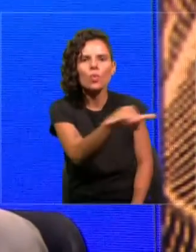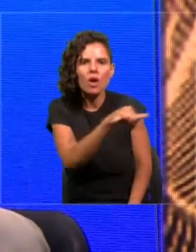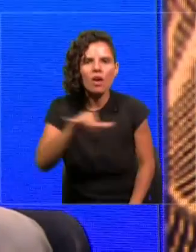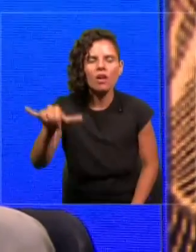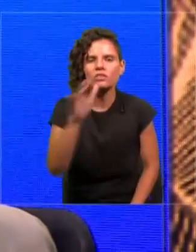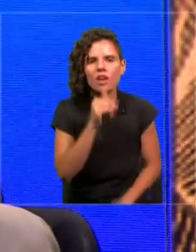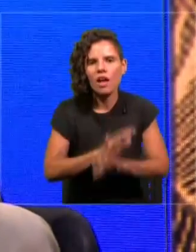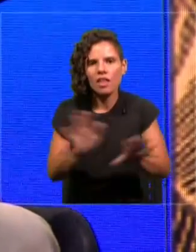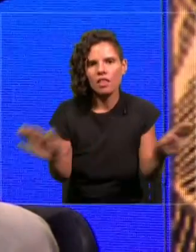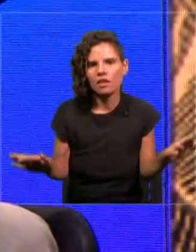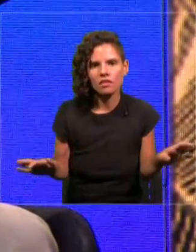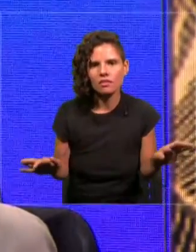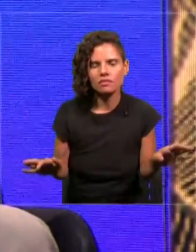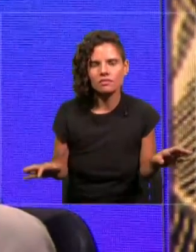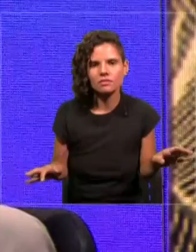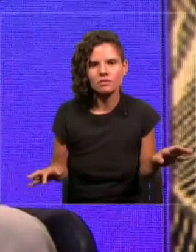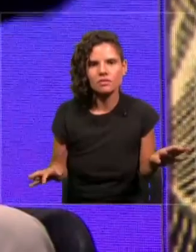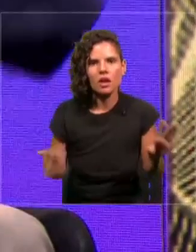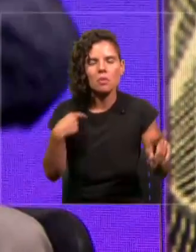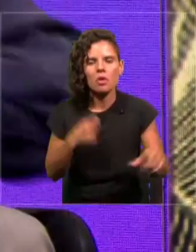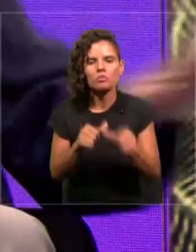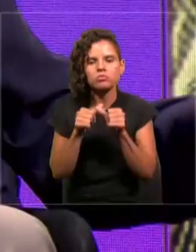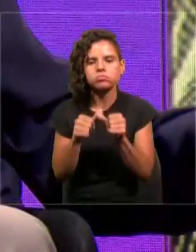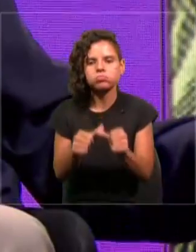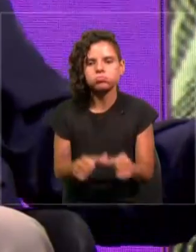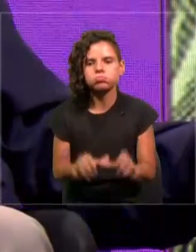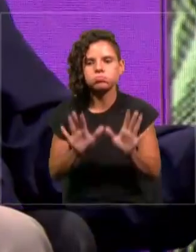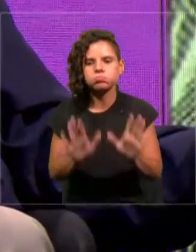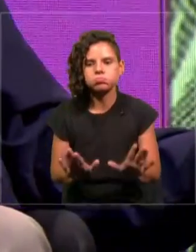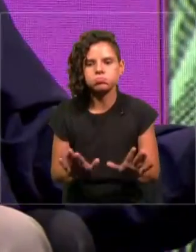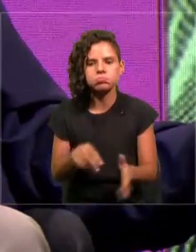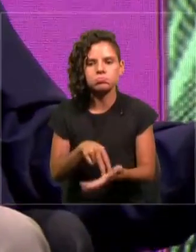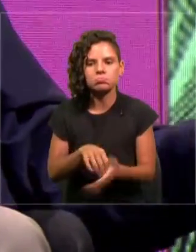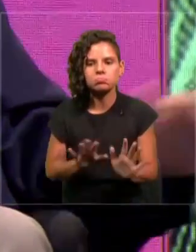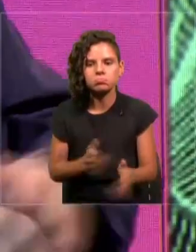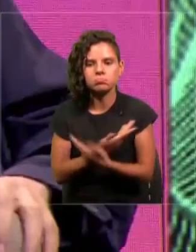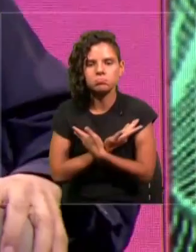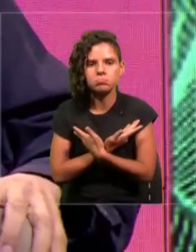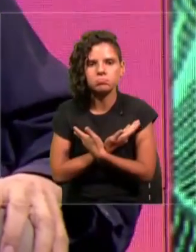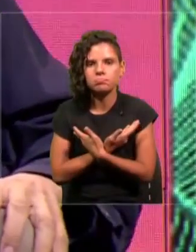Parménides, ¿te fijas? Inmóvil, eterno, pero ahí, inmóvil.